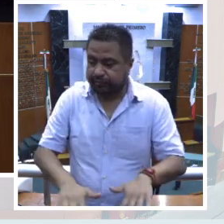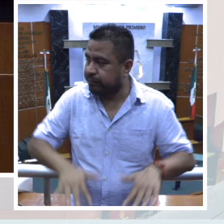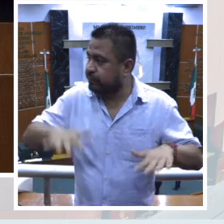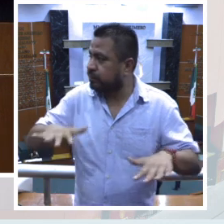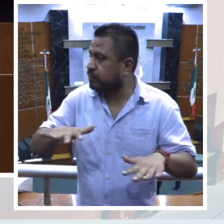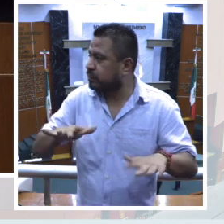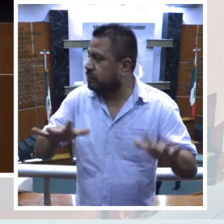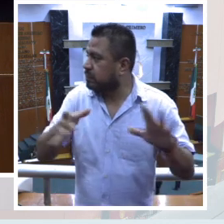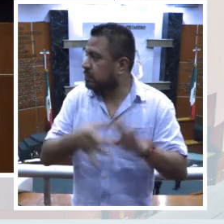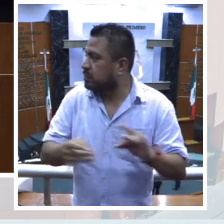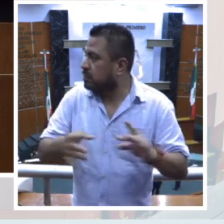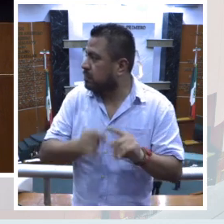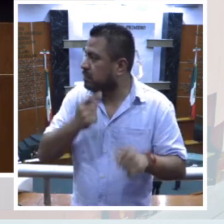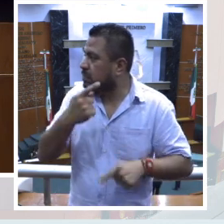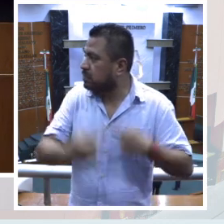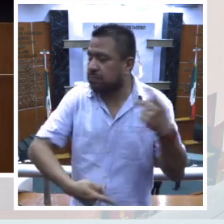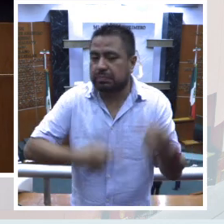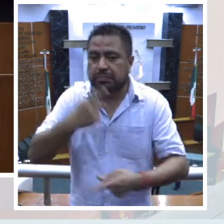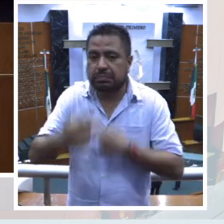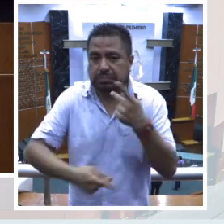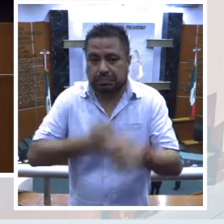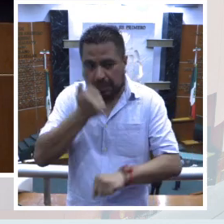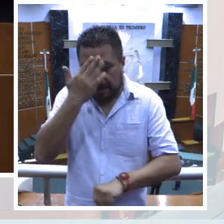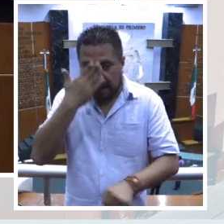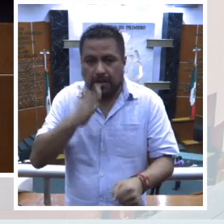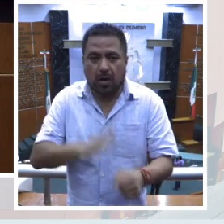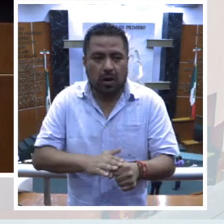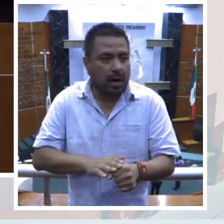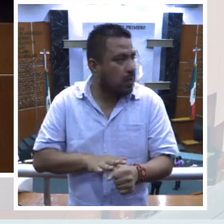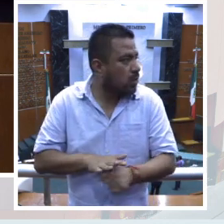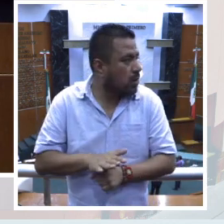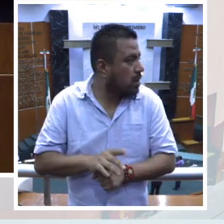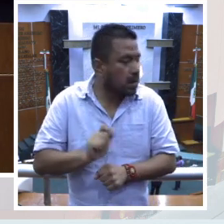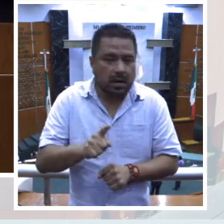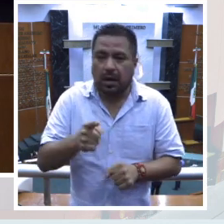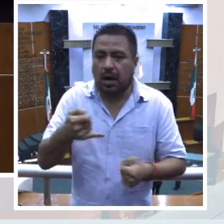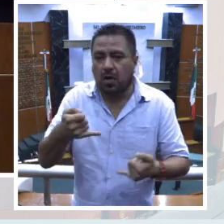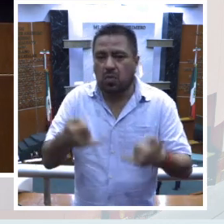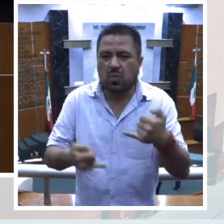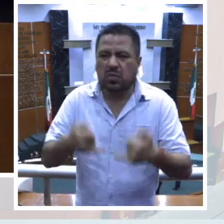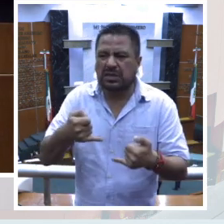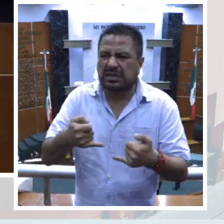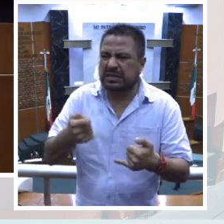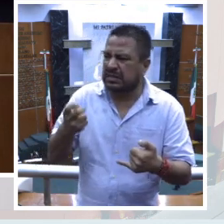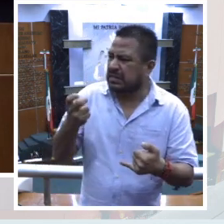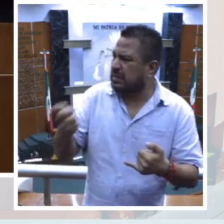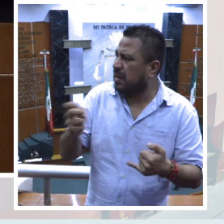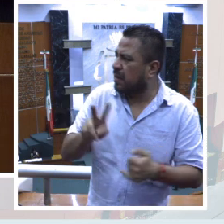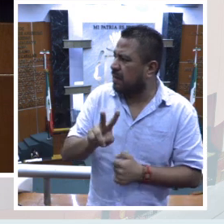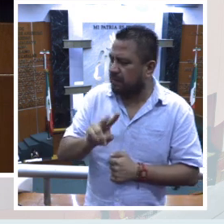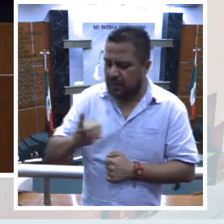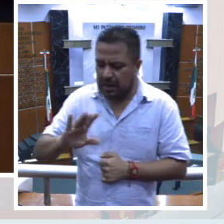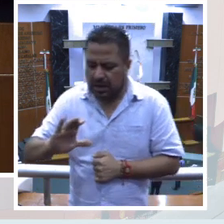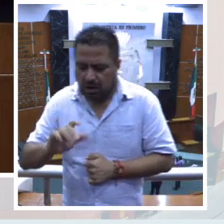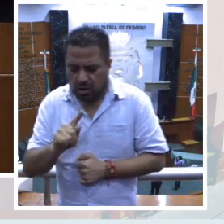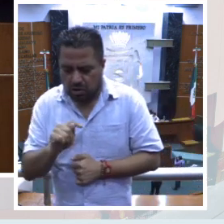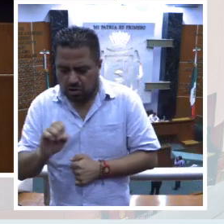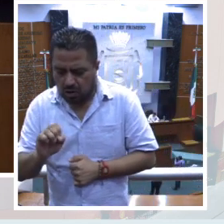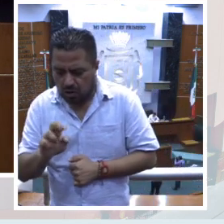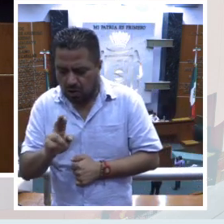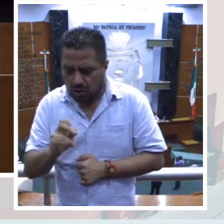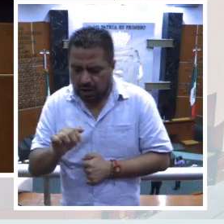pronunció un discurso memorable en el que enjuició al usurpador Victoriano Huerta y a su